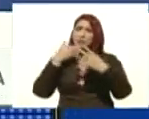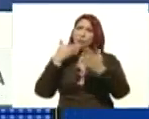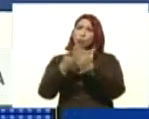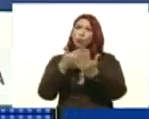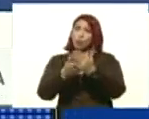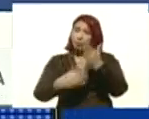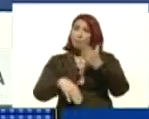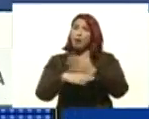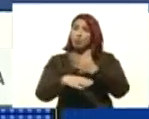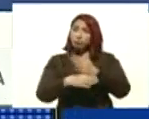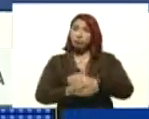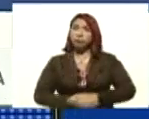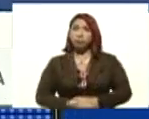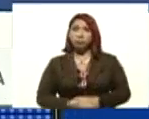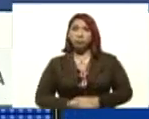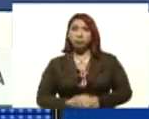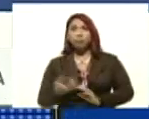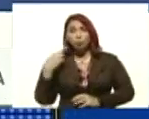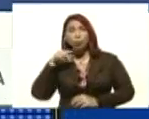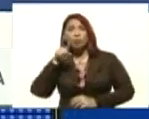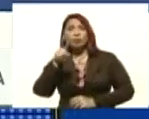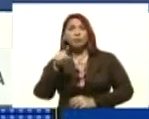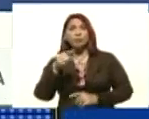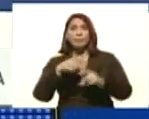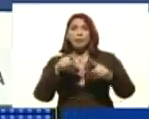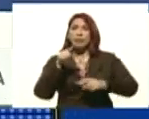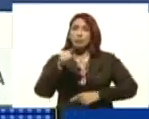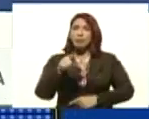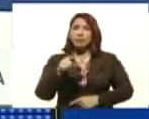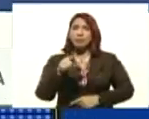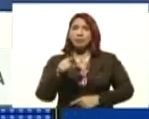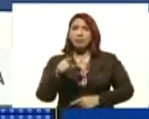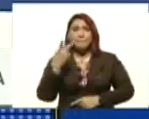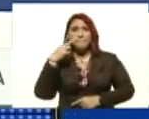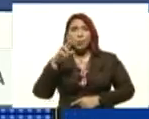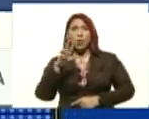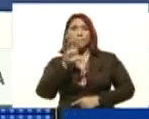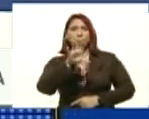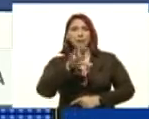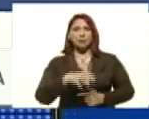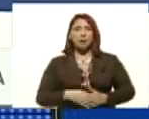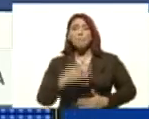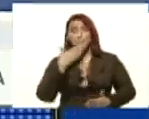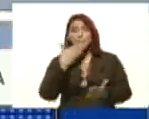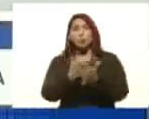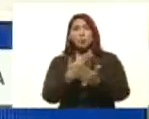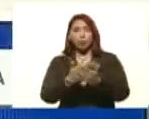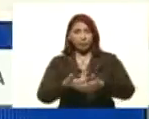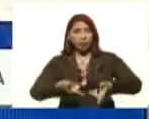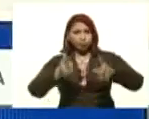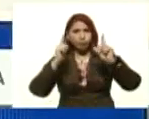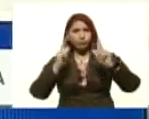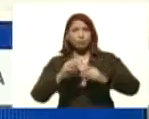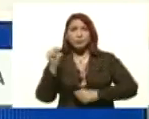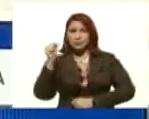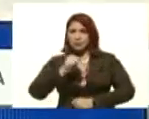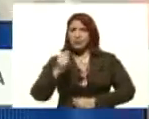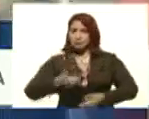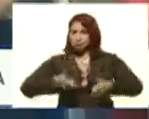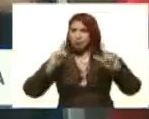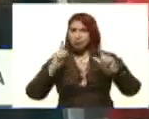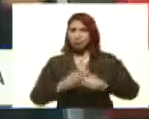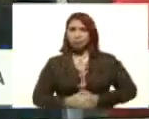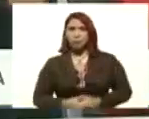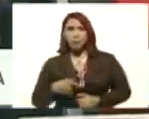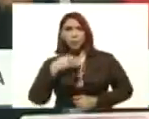va por ti, para ti y por la patria. Esa propuesta va, sí va, para